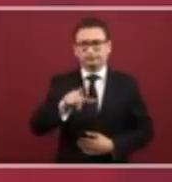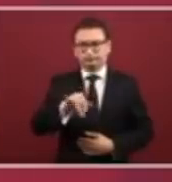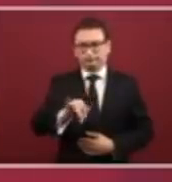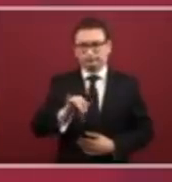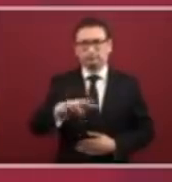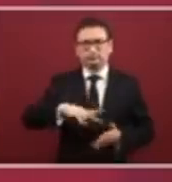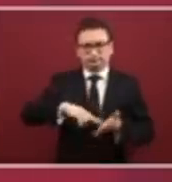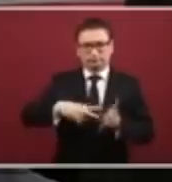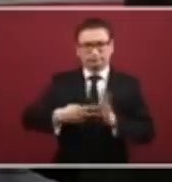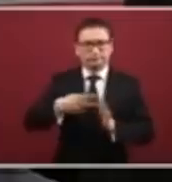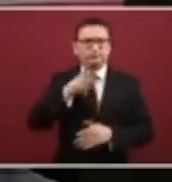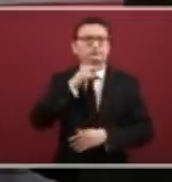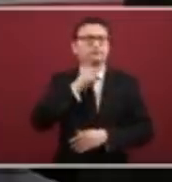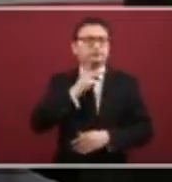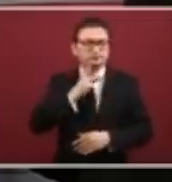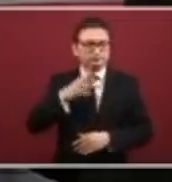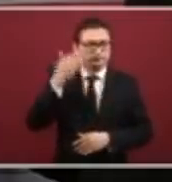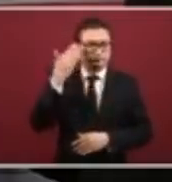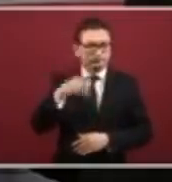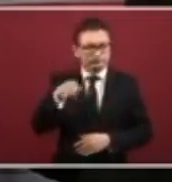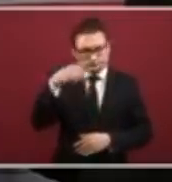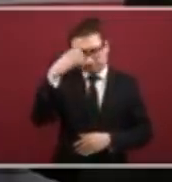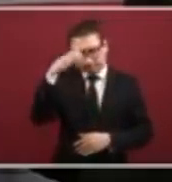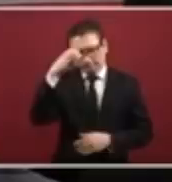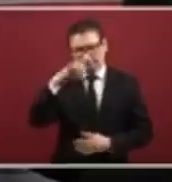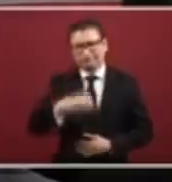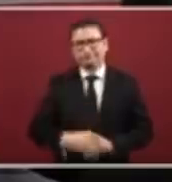ingeniera petrolera.